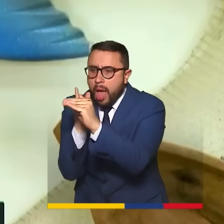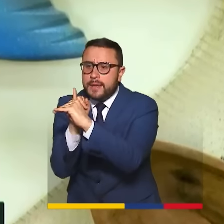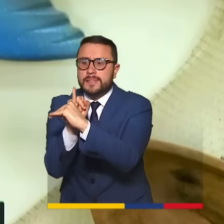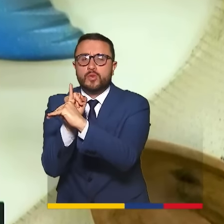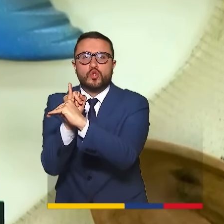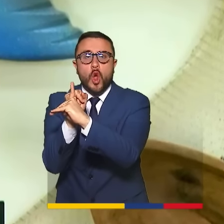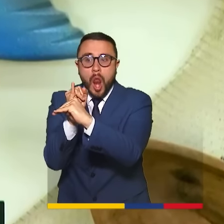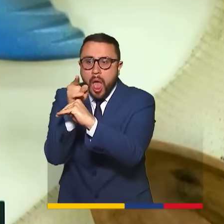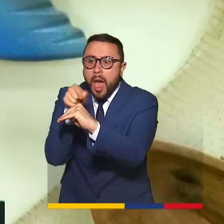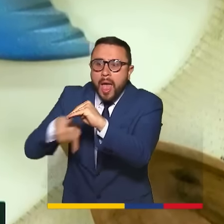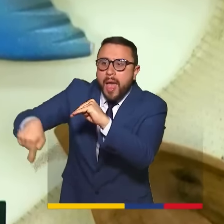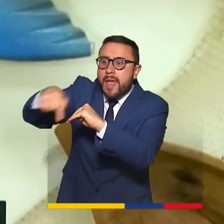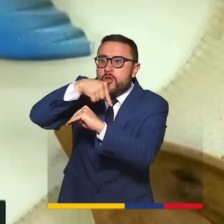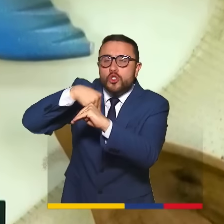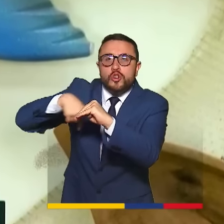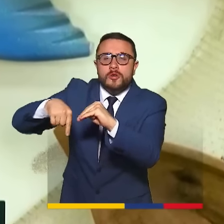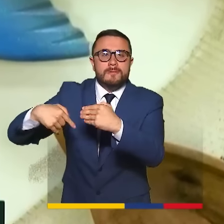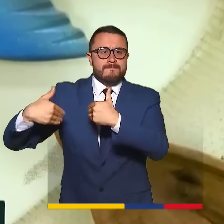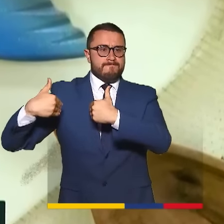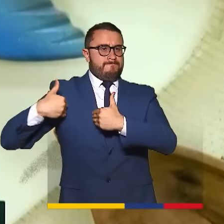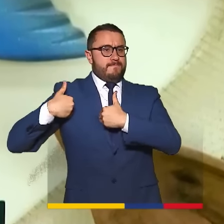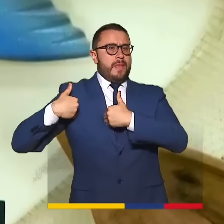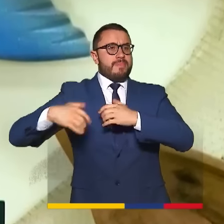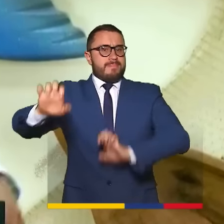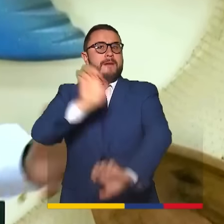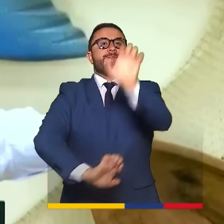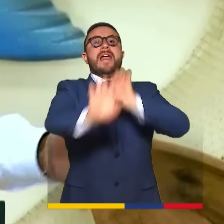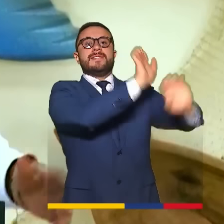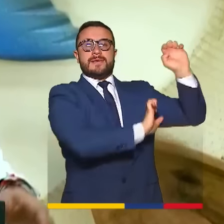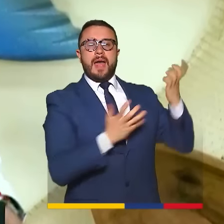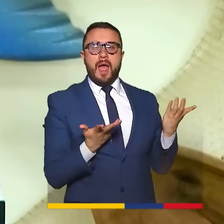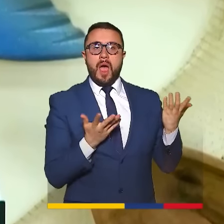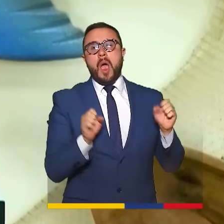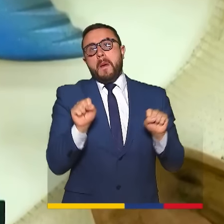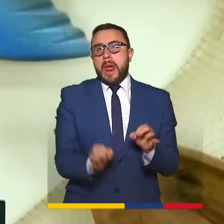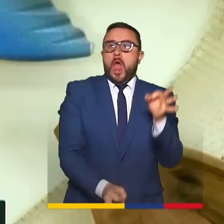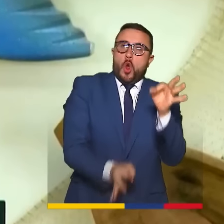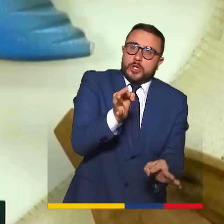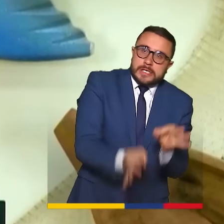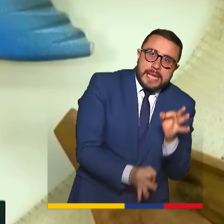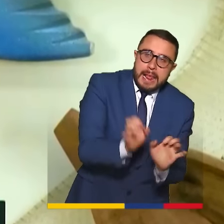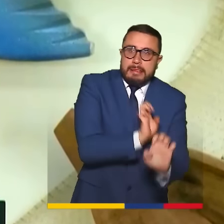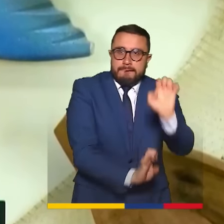sus esperanzas de defensa, que puede ser judicial o no.